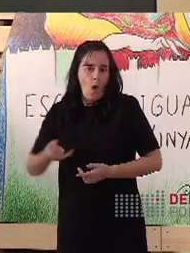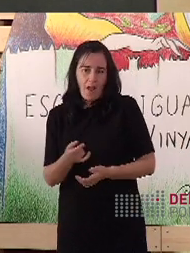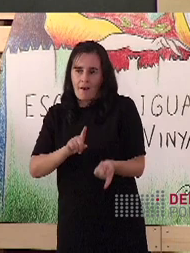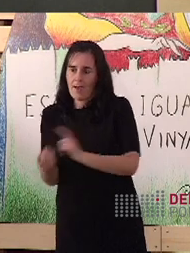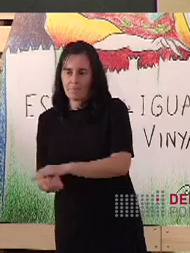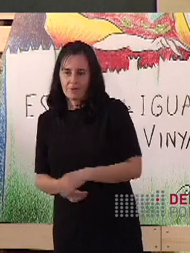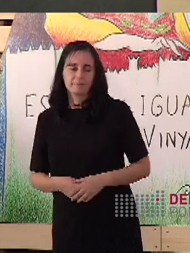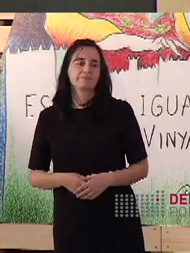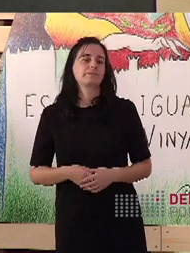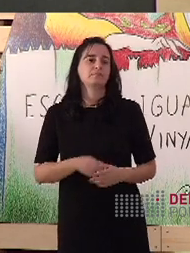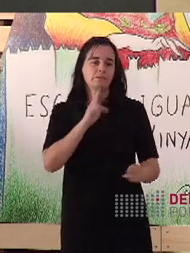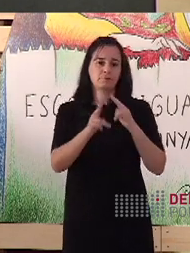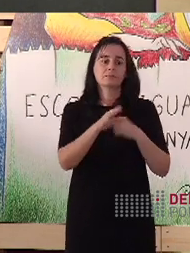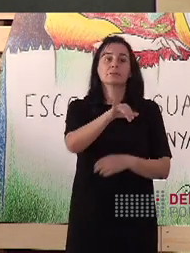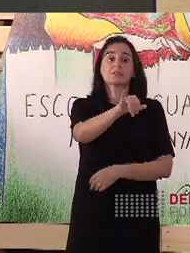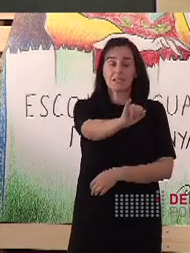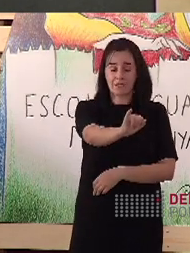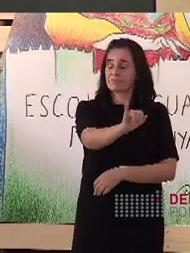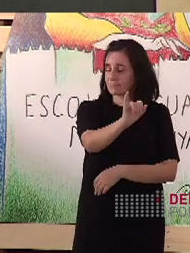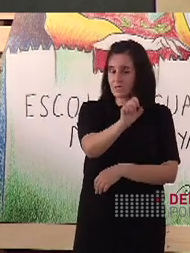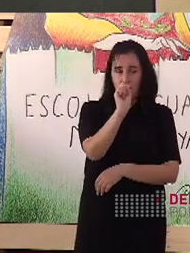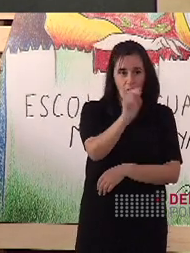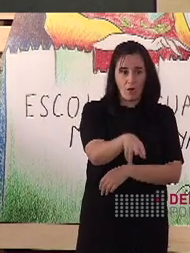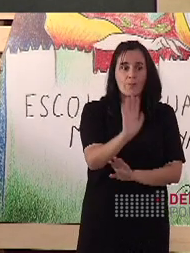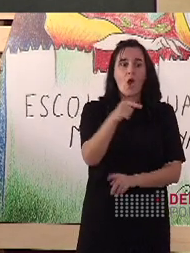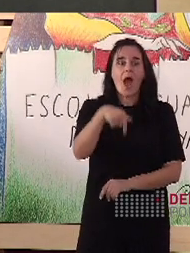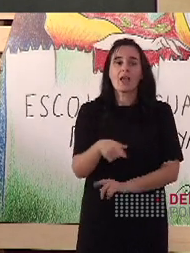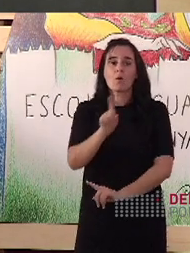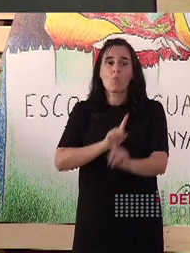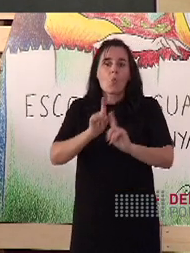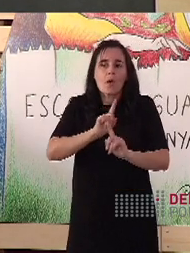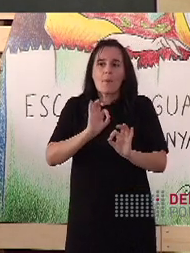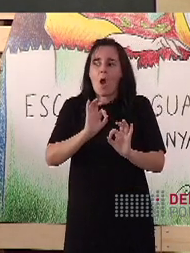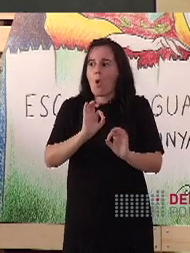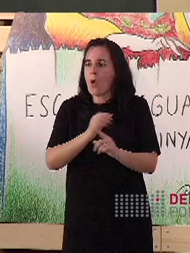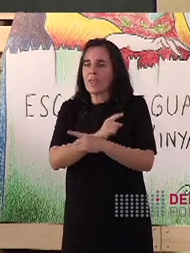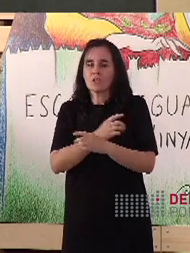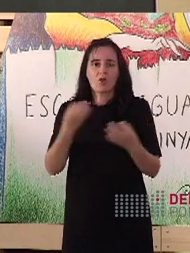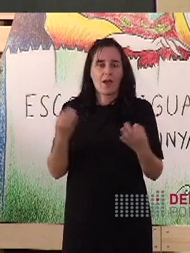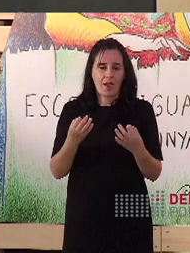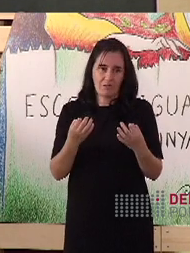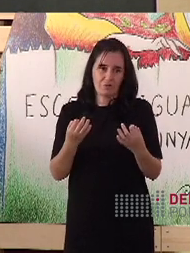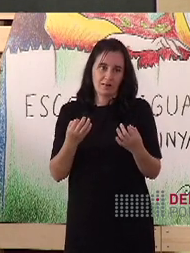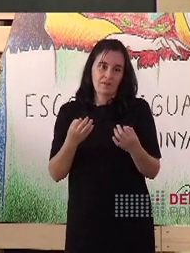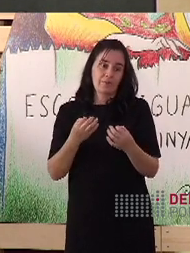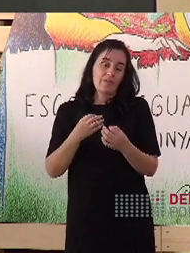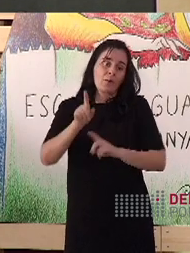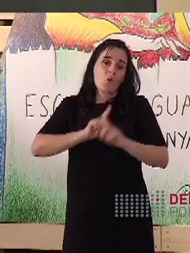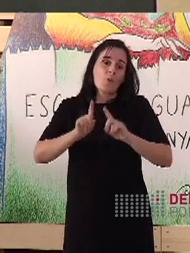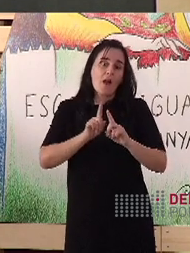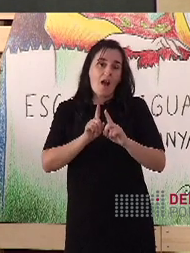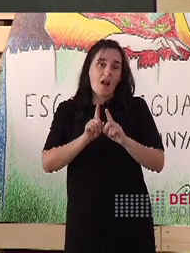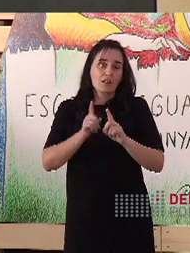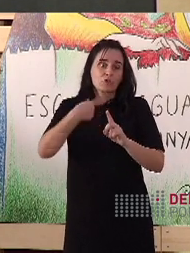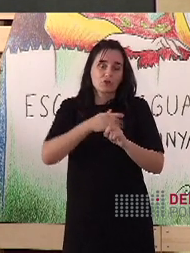dices es tal cual. Lo que pasa que yo creo que aquí siempre el problema o la tensión se establece cuando estamos queriendo ver